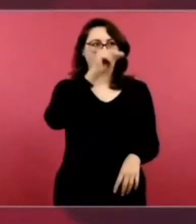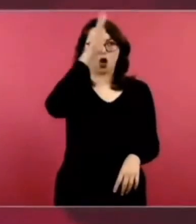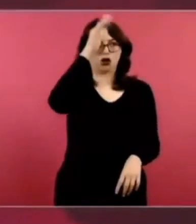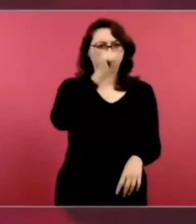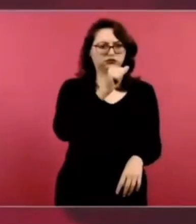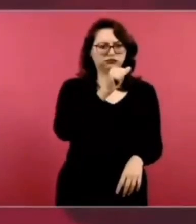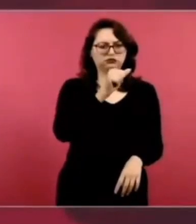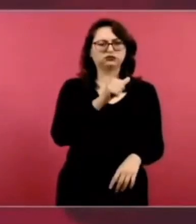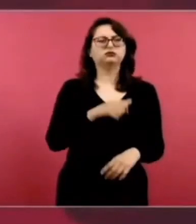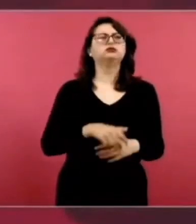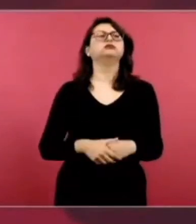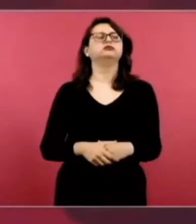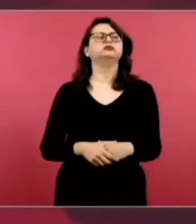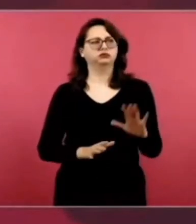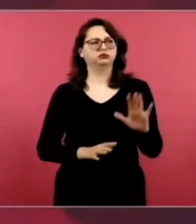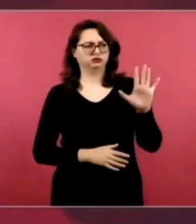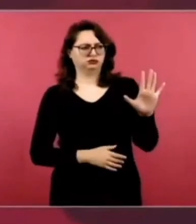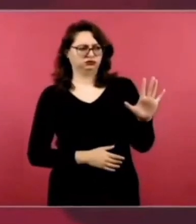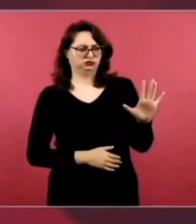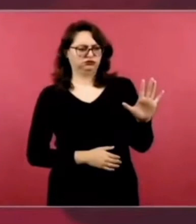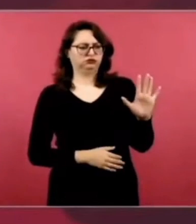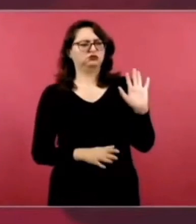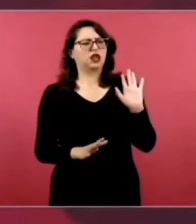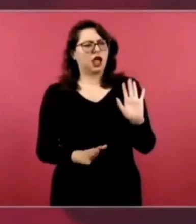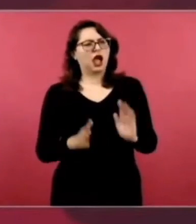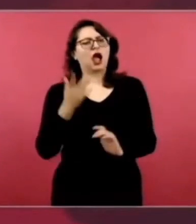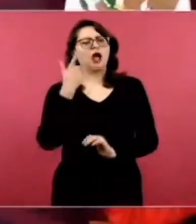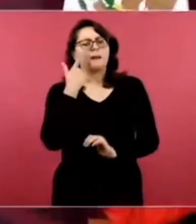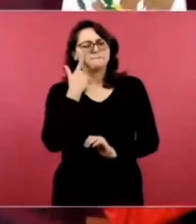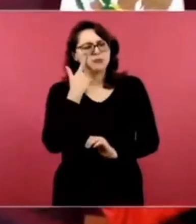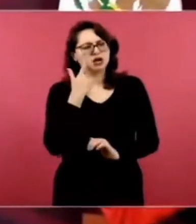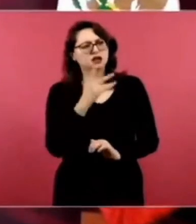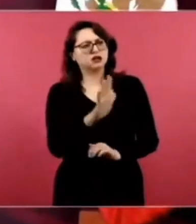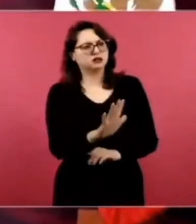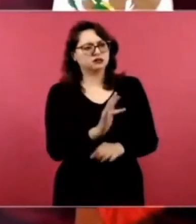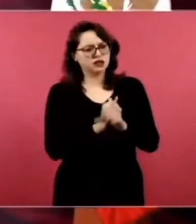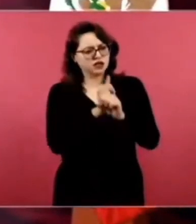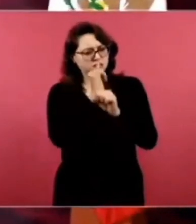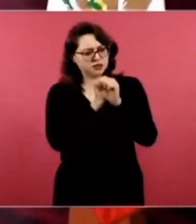nosotros aceptamos que se